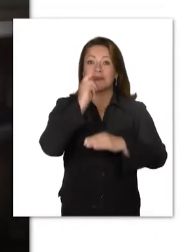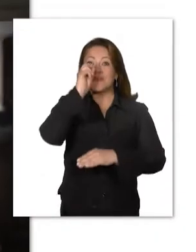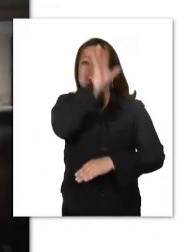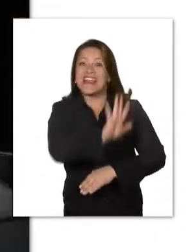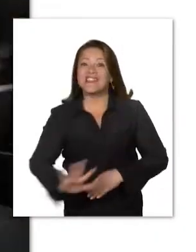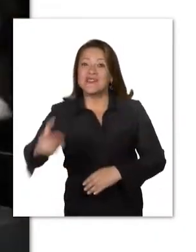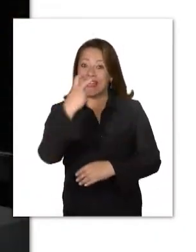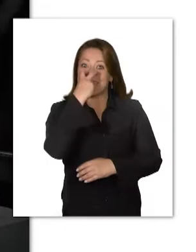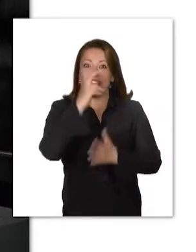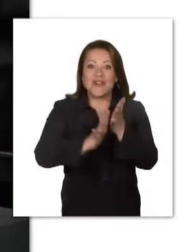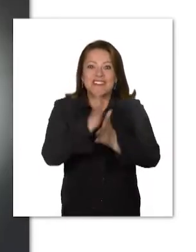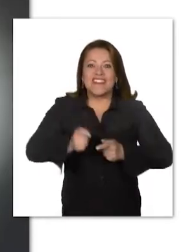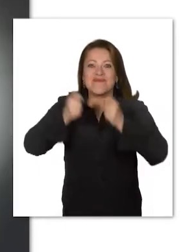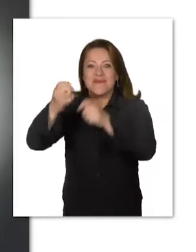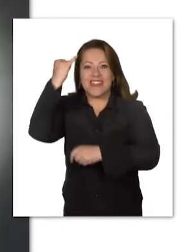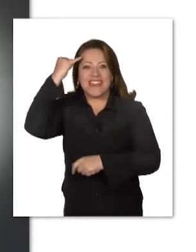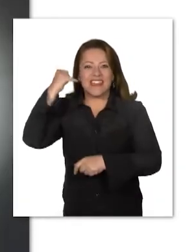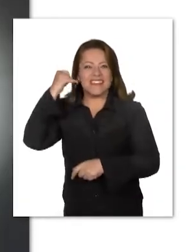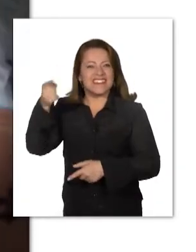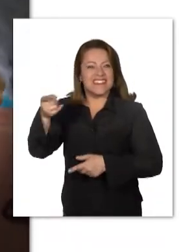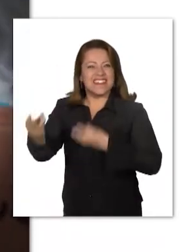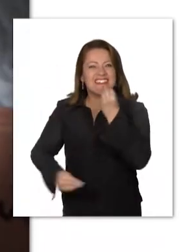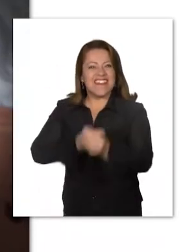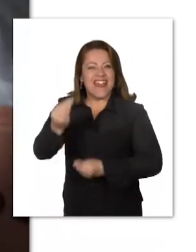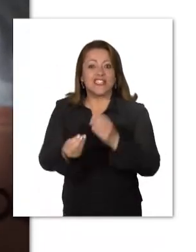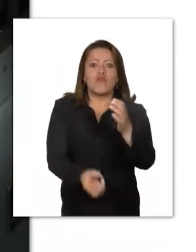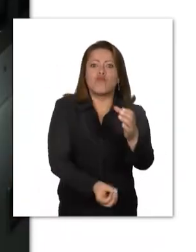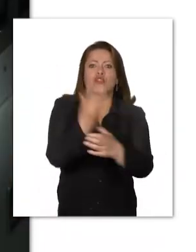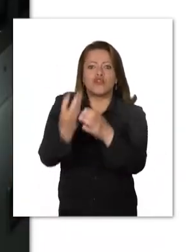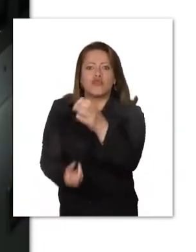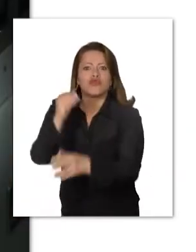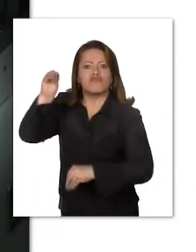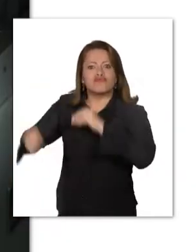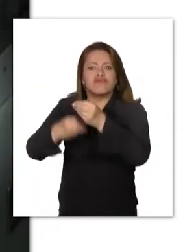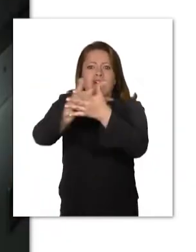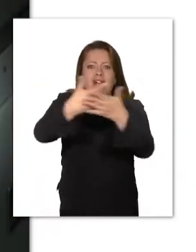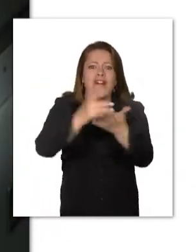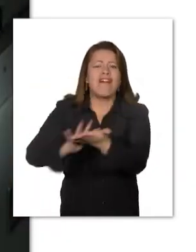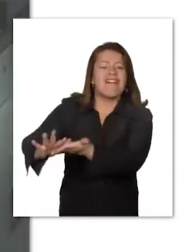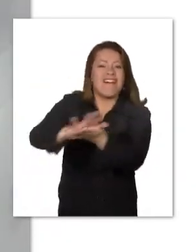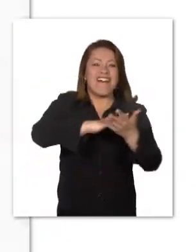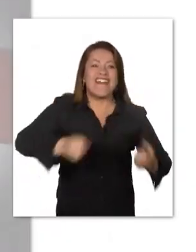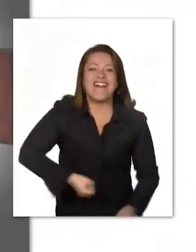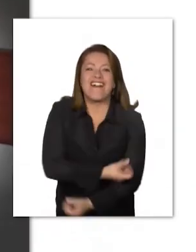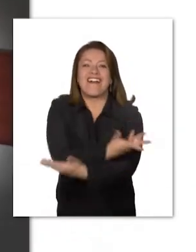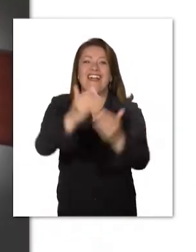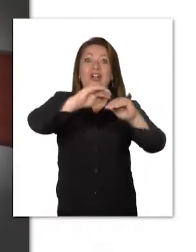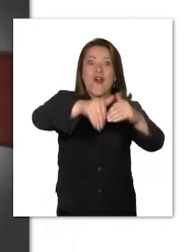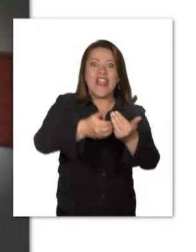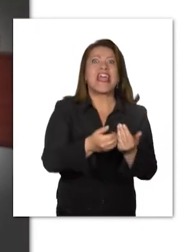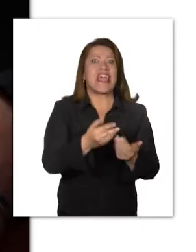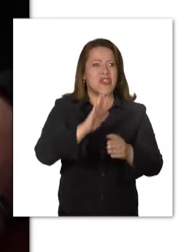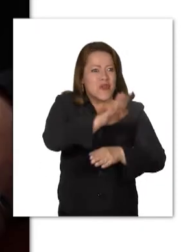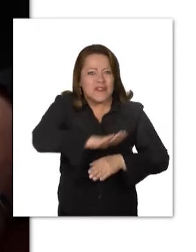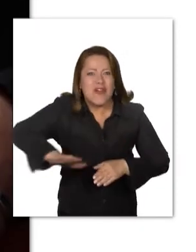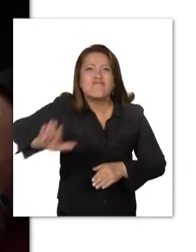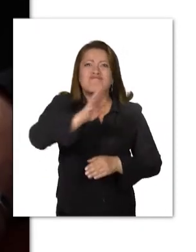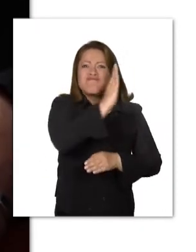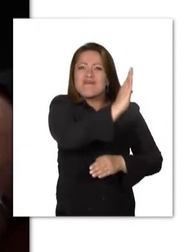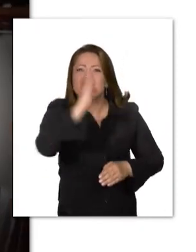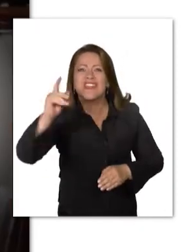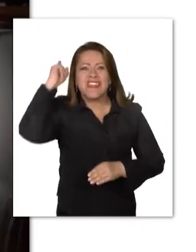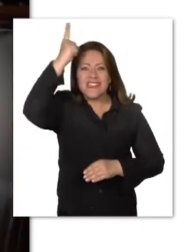El Instituto Nacional para Ciegos, INSI, produce textos en braille y brinda a escuelas y bibliotecas públicas